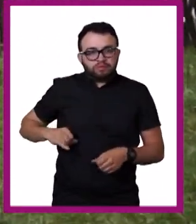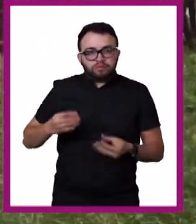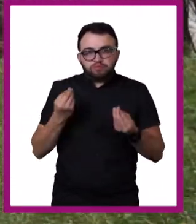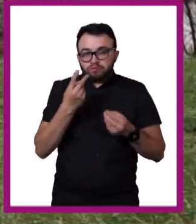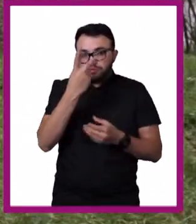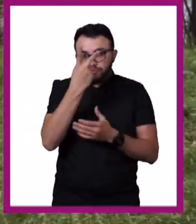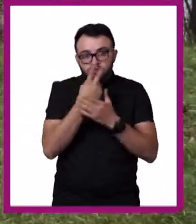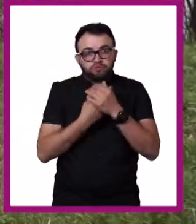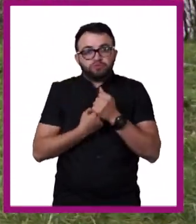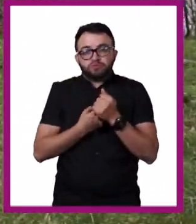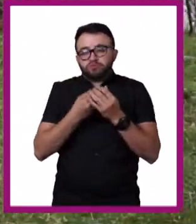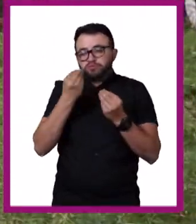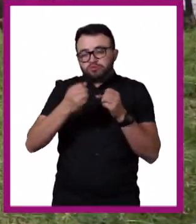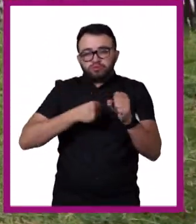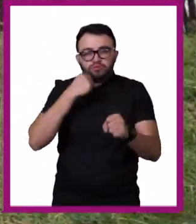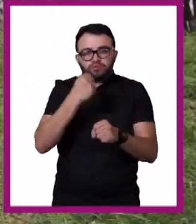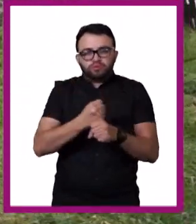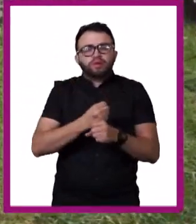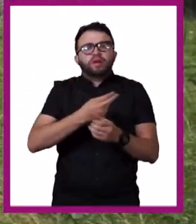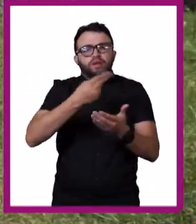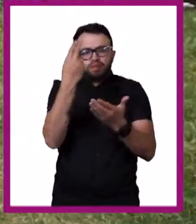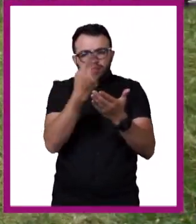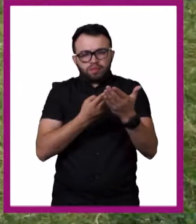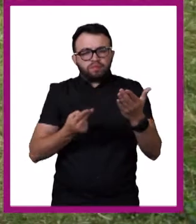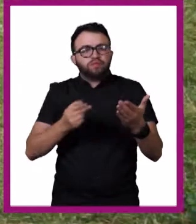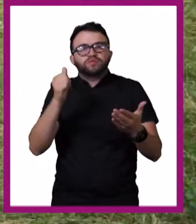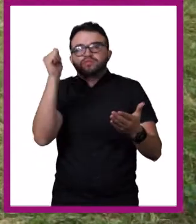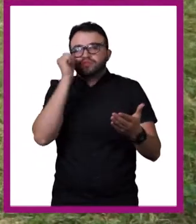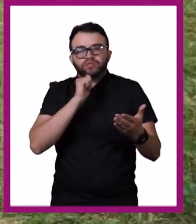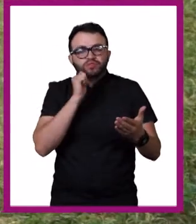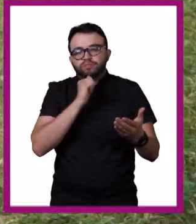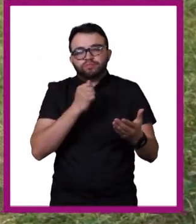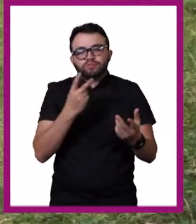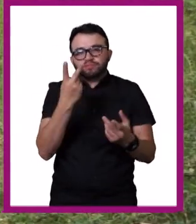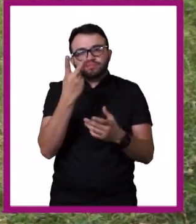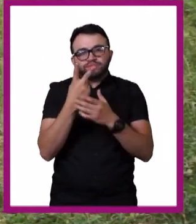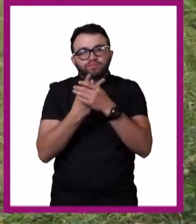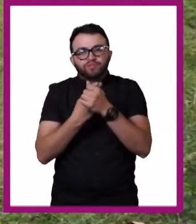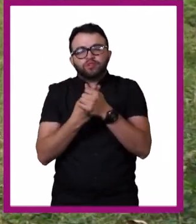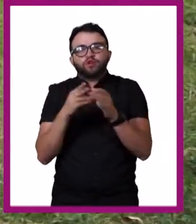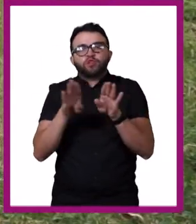años. Por supuesto, el dibujo siempre está atrás de ambas.